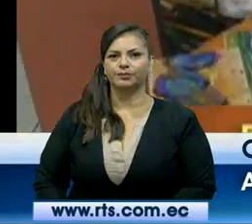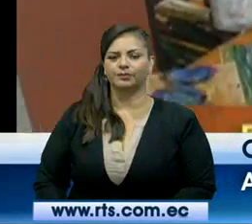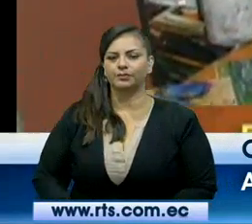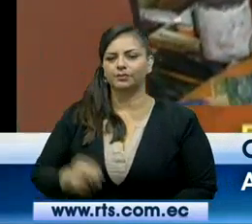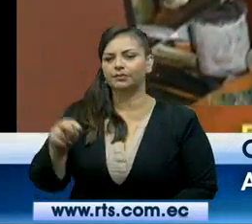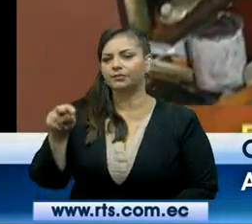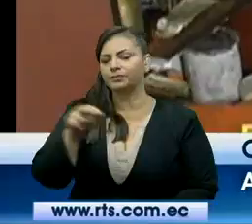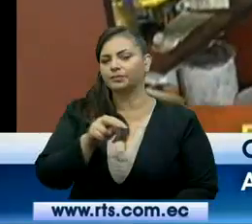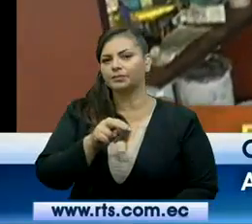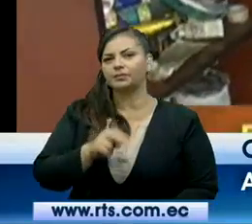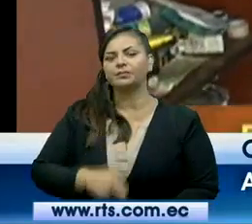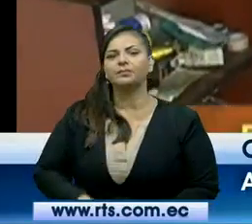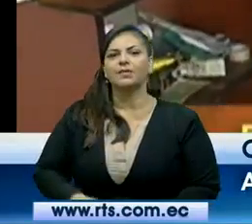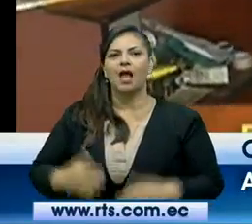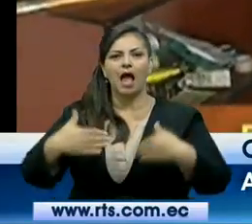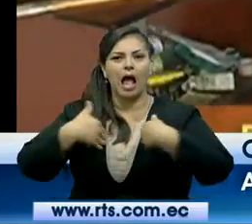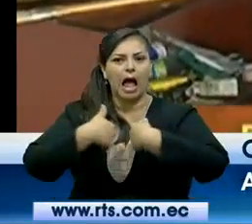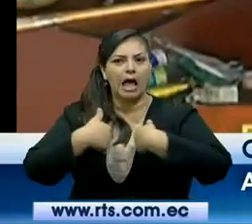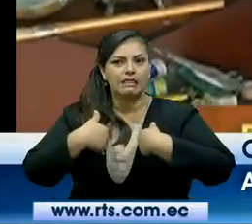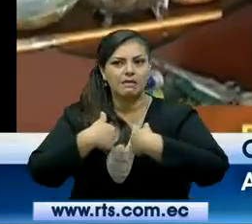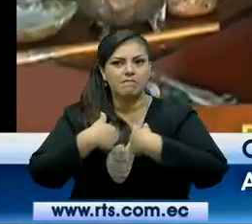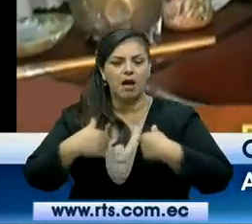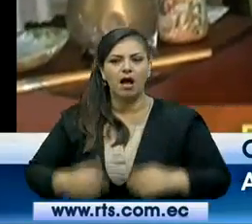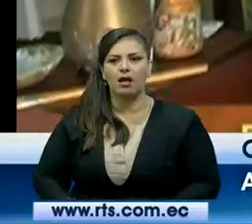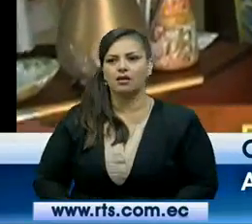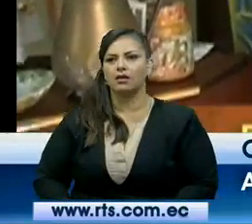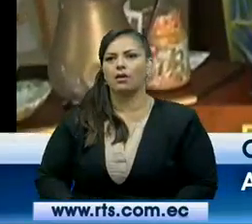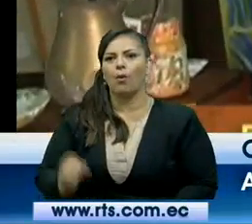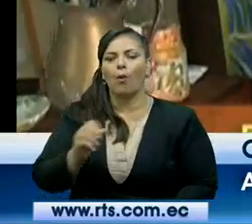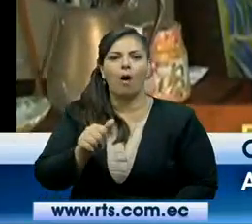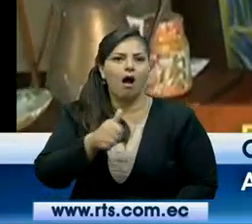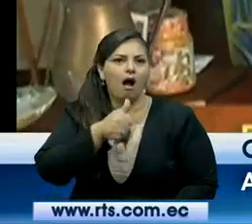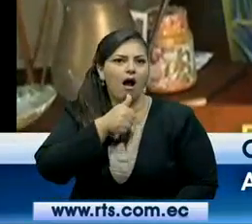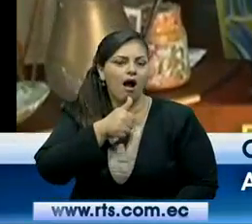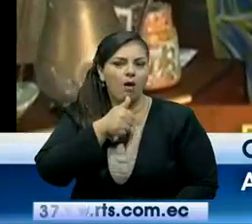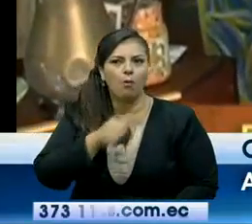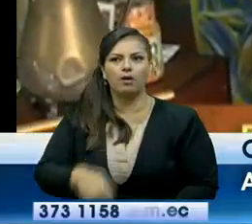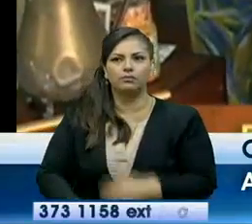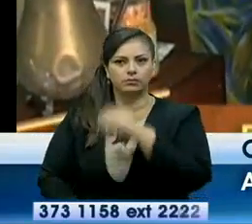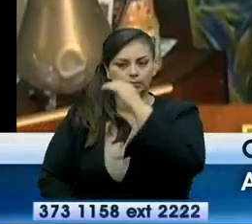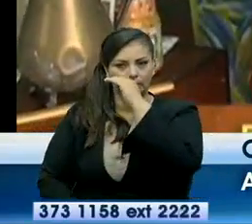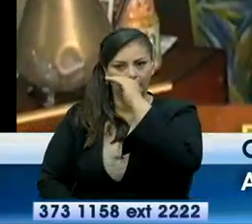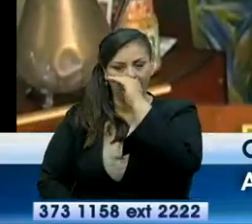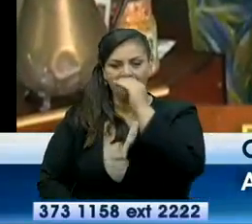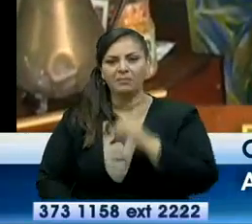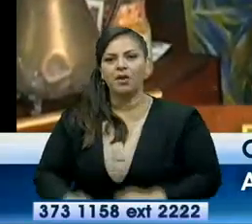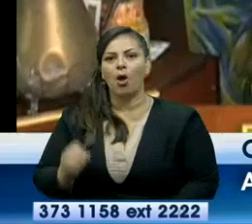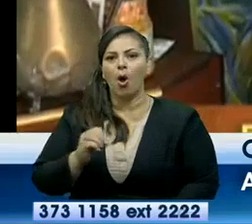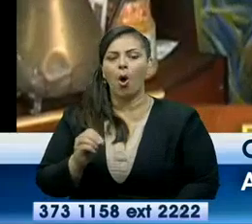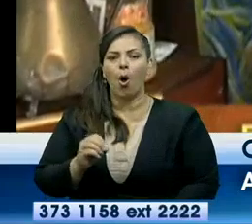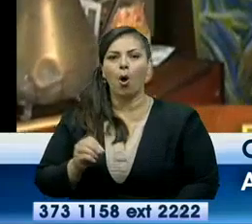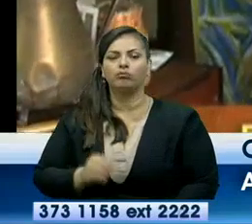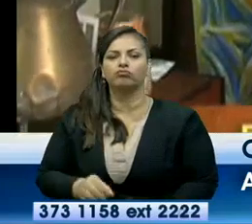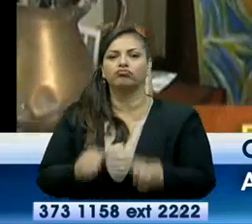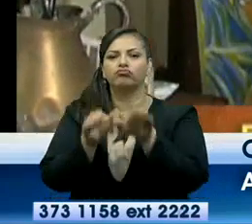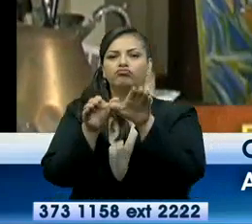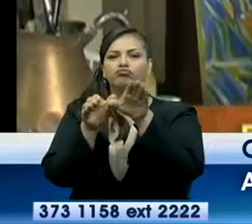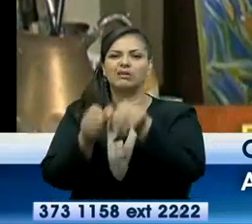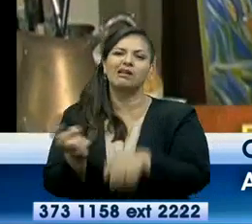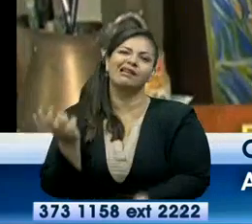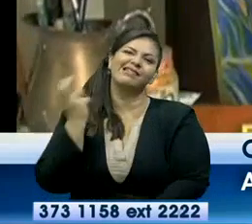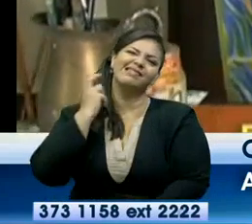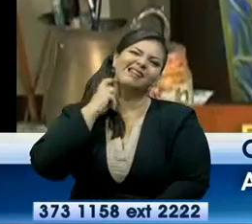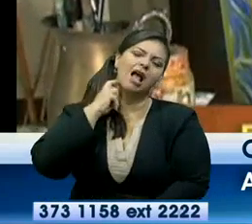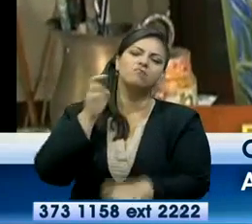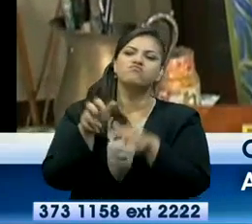marcas sorprendentes del agua los murciélagos porque todo eso gira alrededor de la fauna